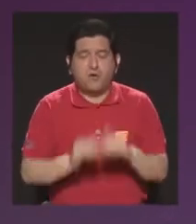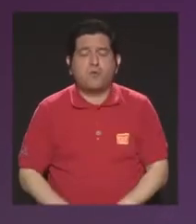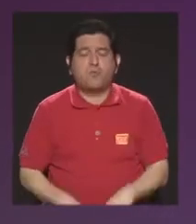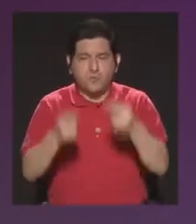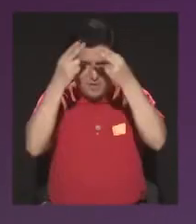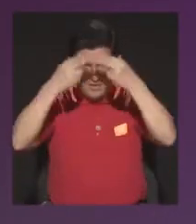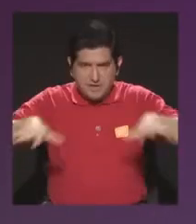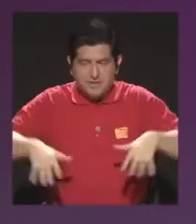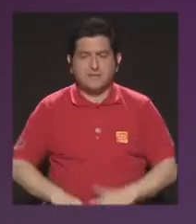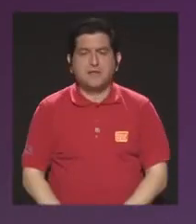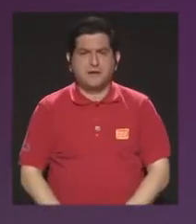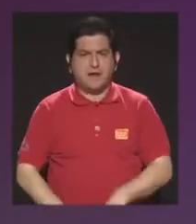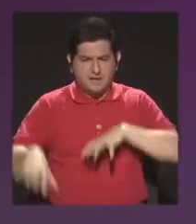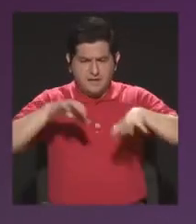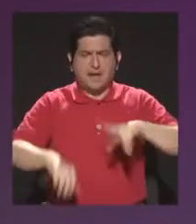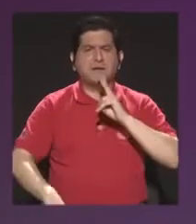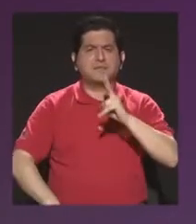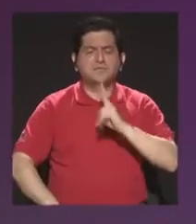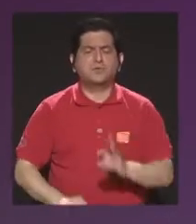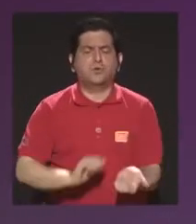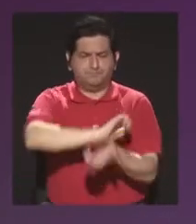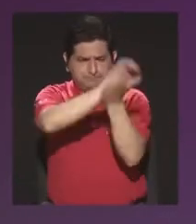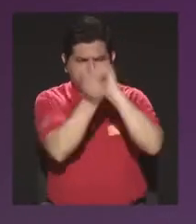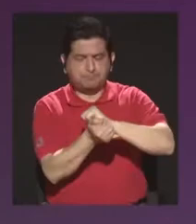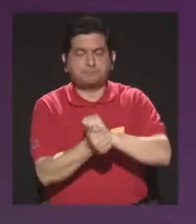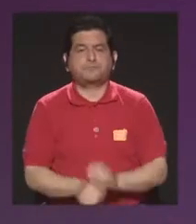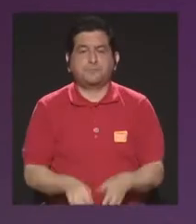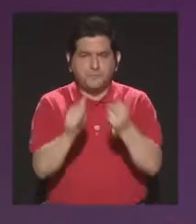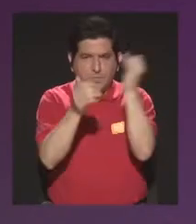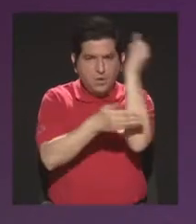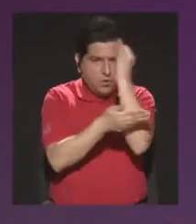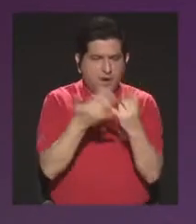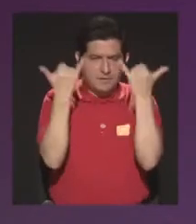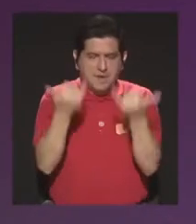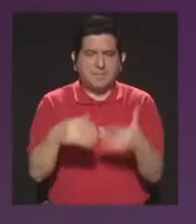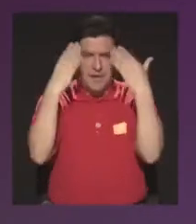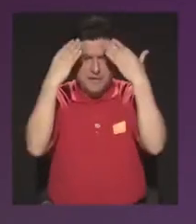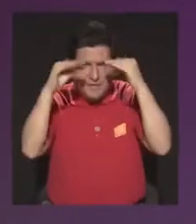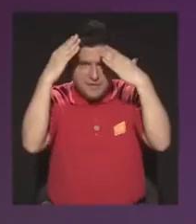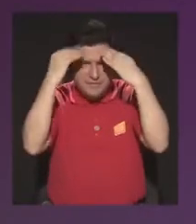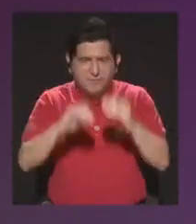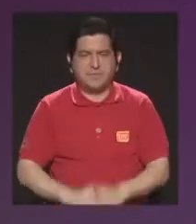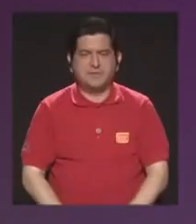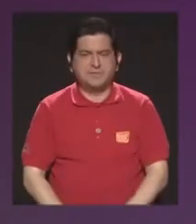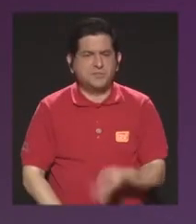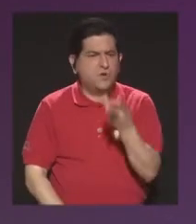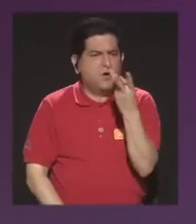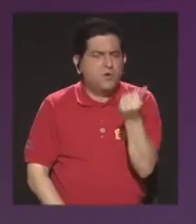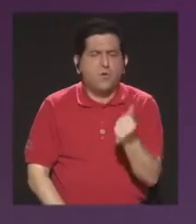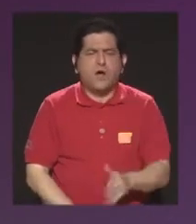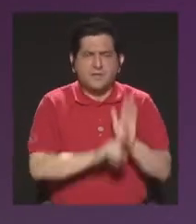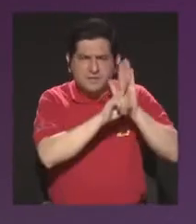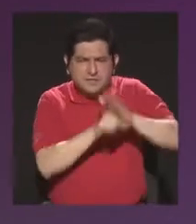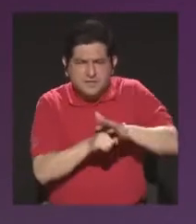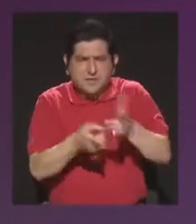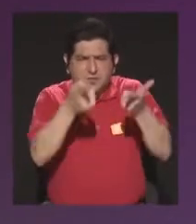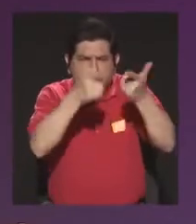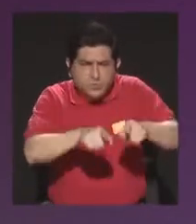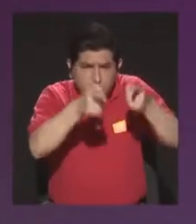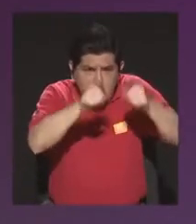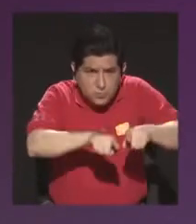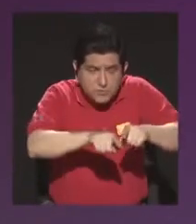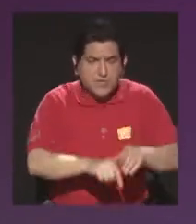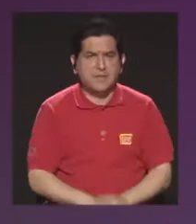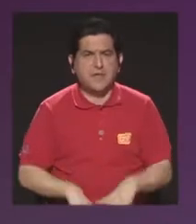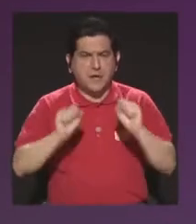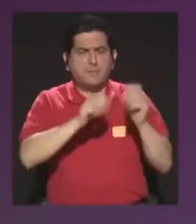real. Entonces, ¿qué es lo que buscamos con eso? Por ejemplo, con el mapa de calor, una vez que tengamos ya los datos de cuántos, por ejemplo, instancias de acoso hay en un lugar, podemos, como